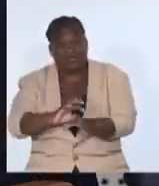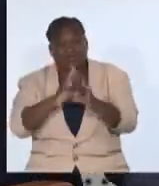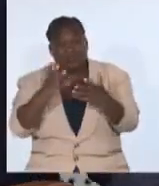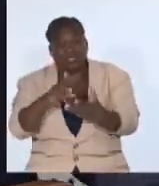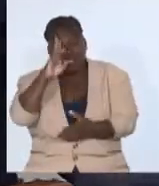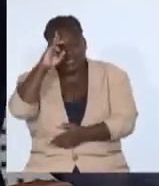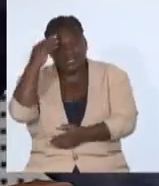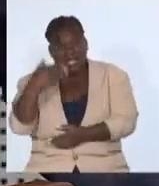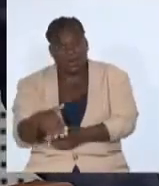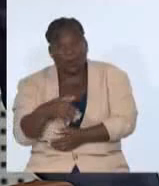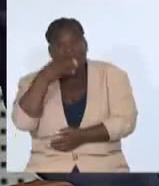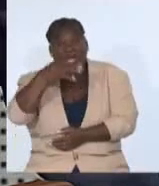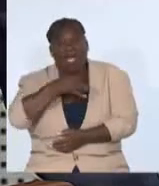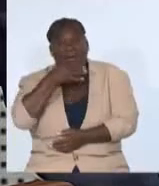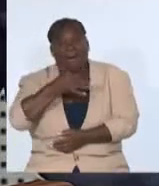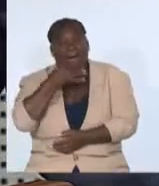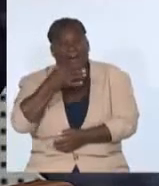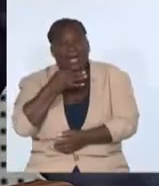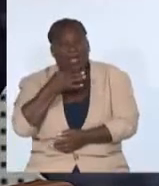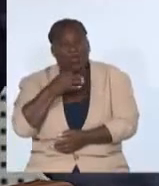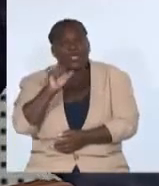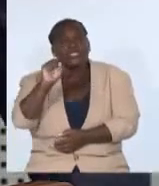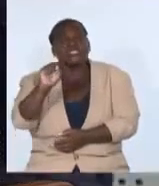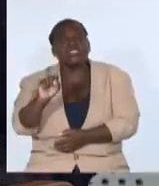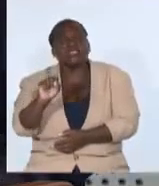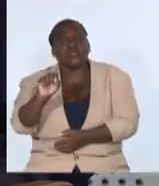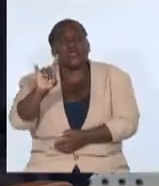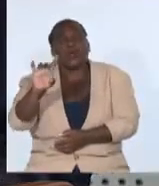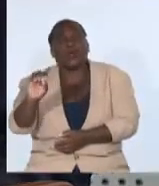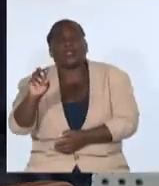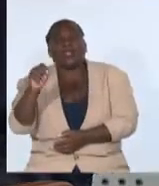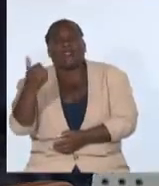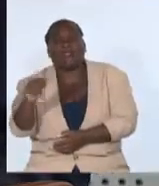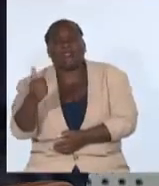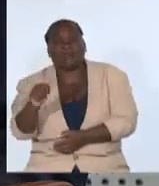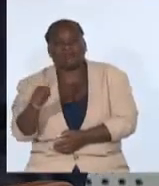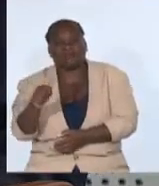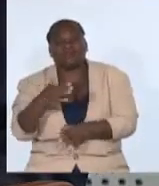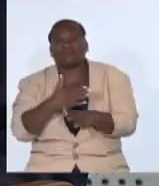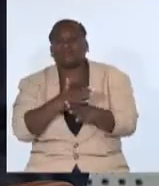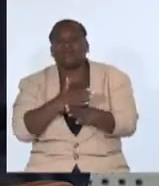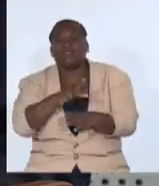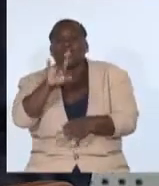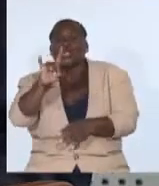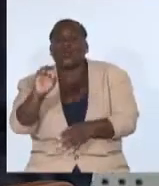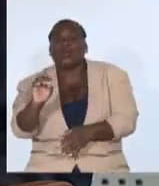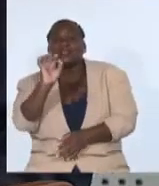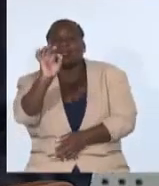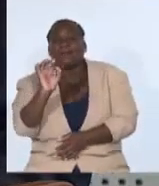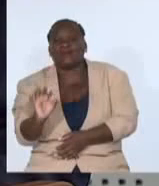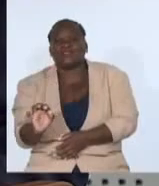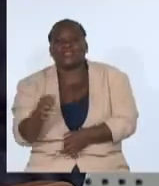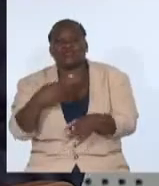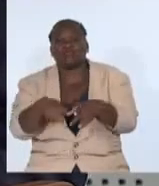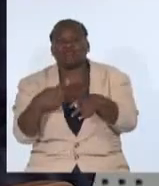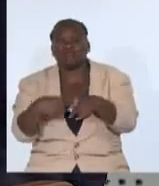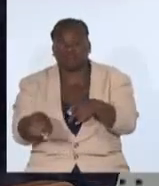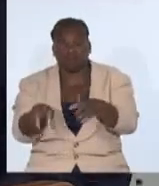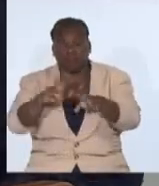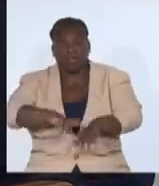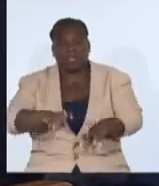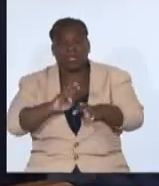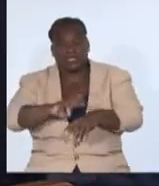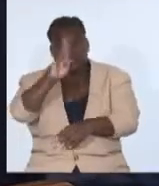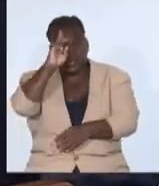síndrome 90-10 según el cual el 90% de los recursos de la investigación en salud se